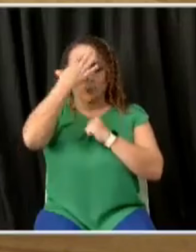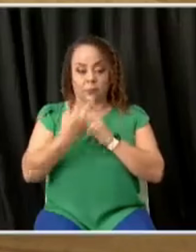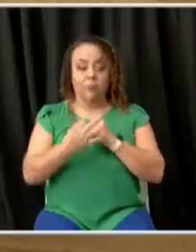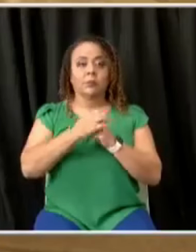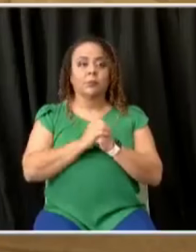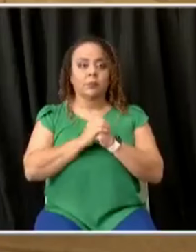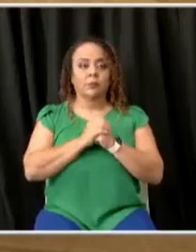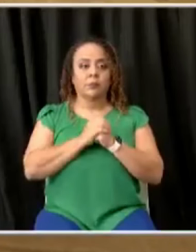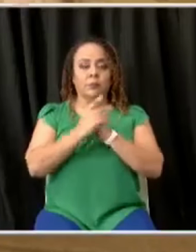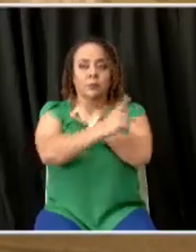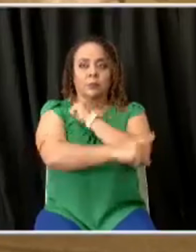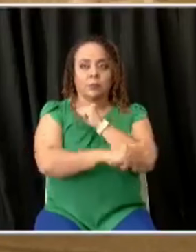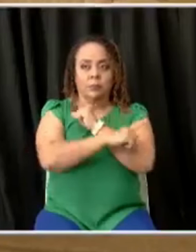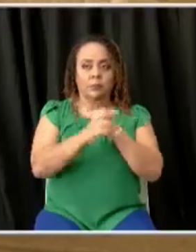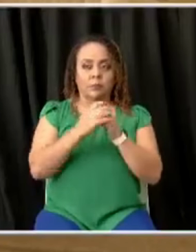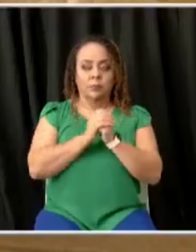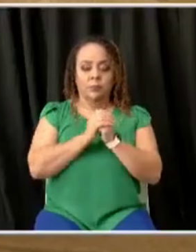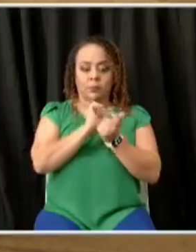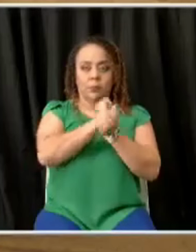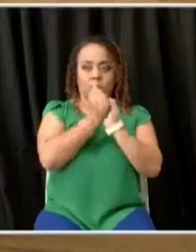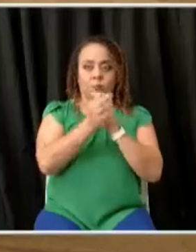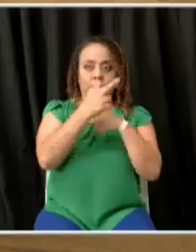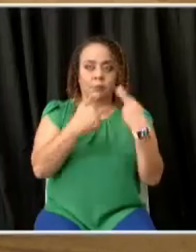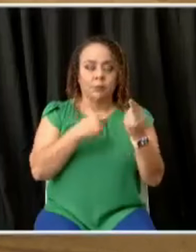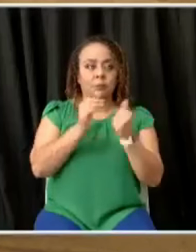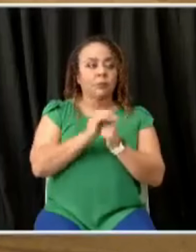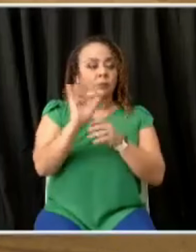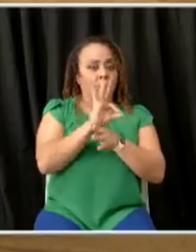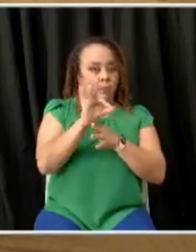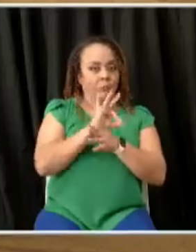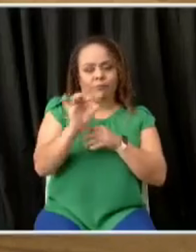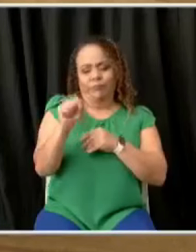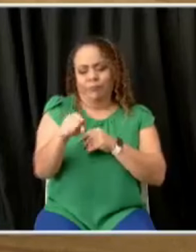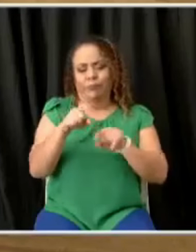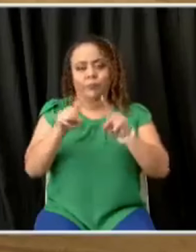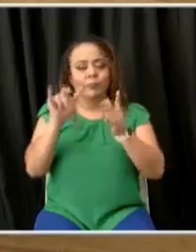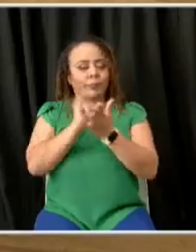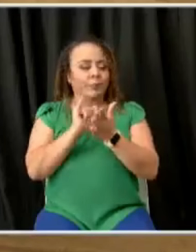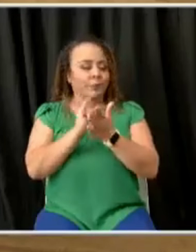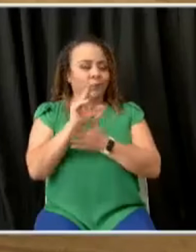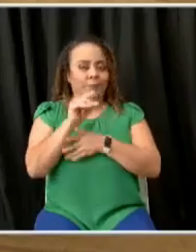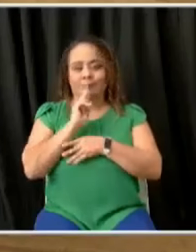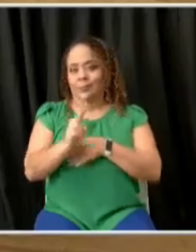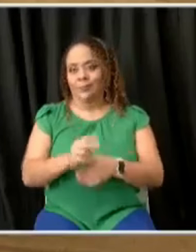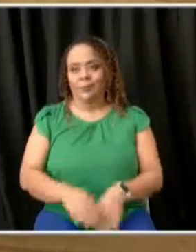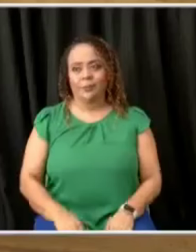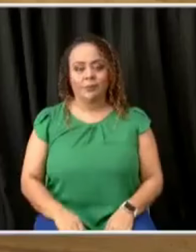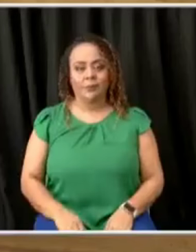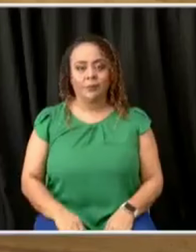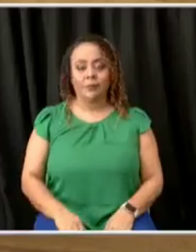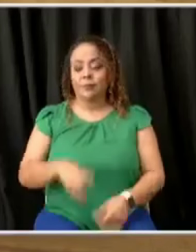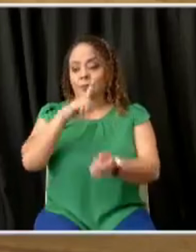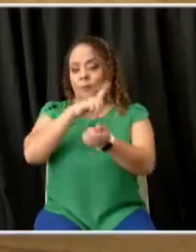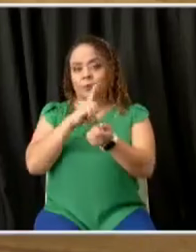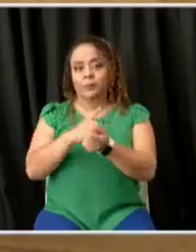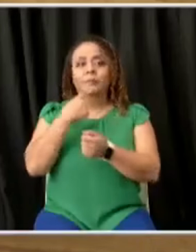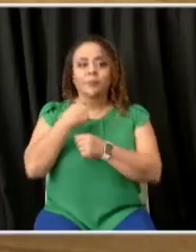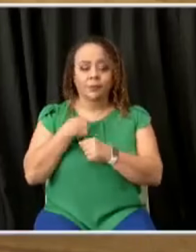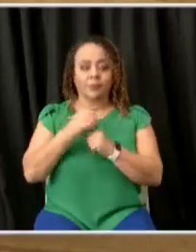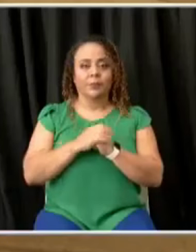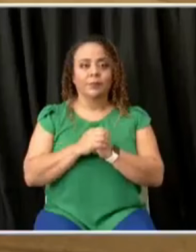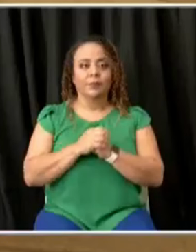trasladarnos del país o cambiarnos de región va a funcionar, pero eso no es cierto. El mismo doctor nos está